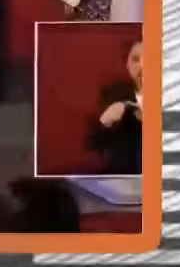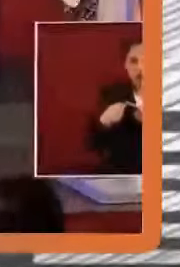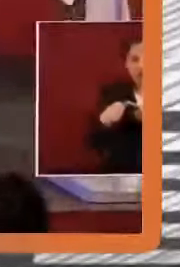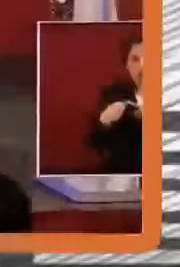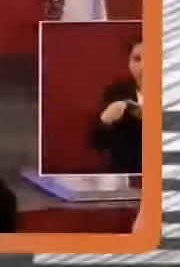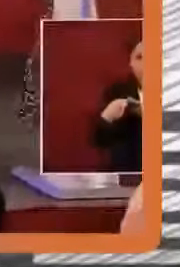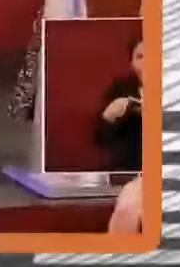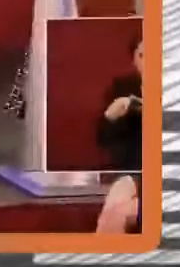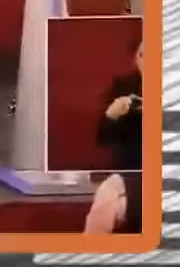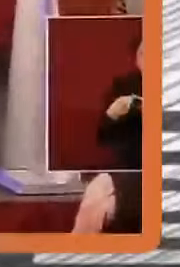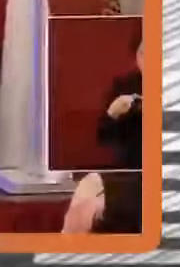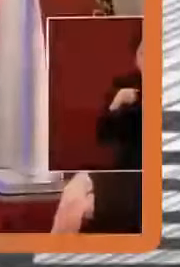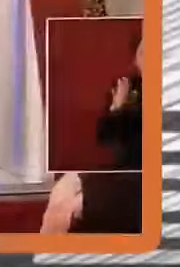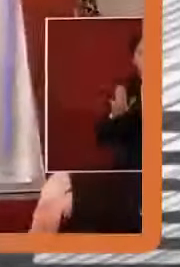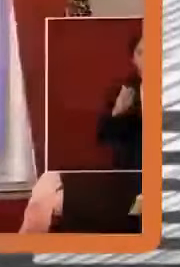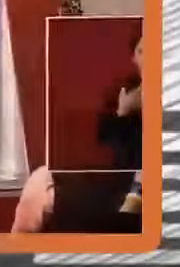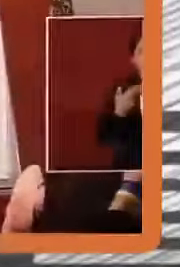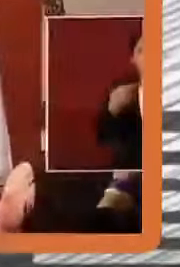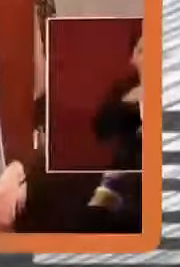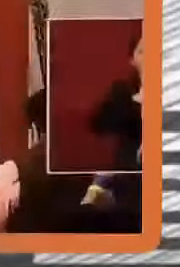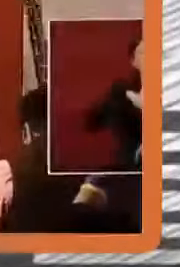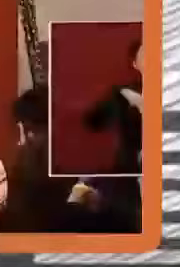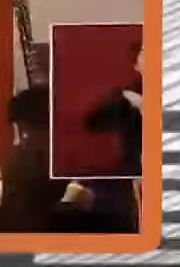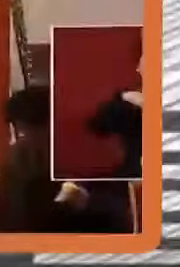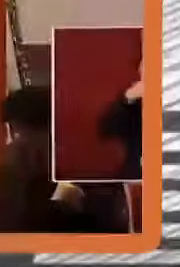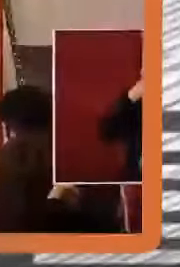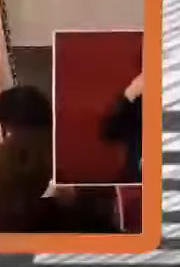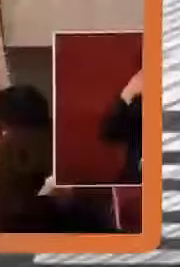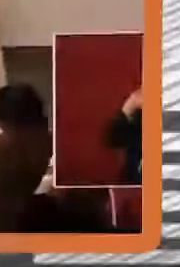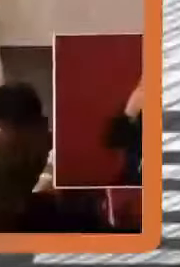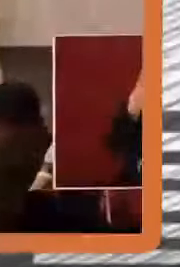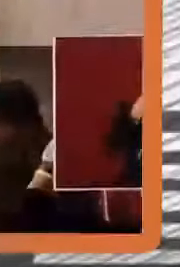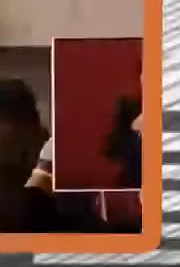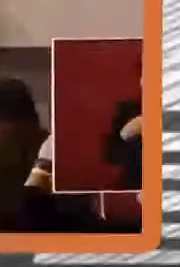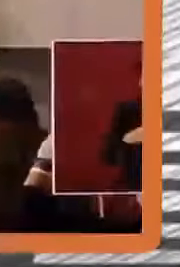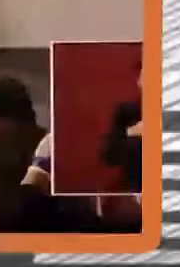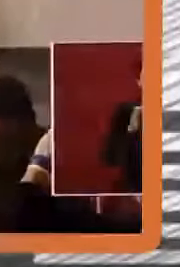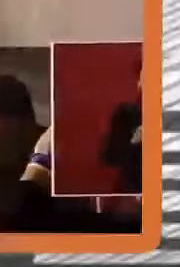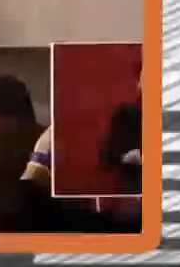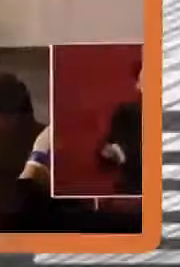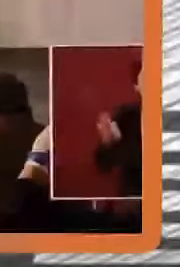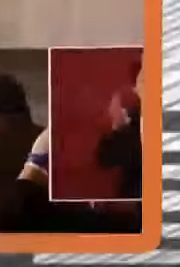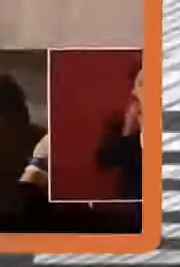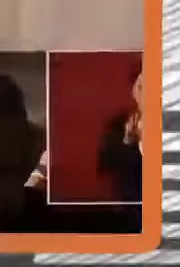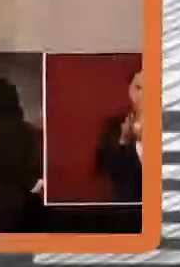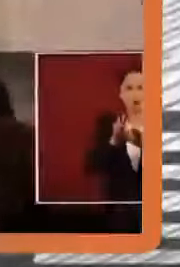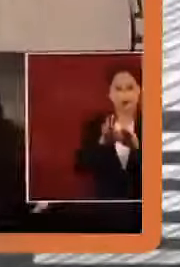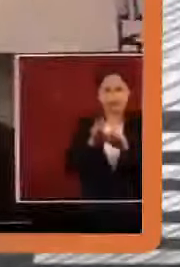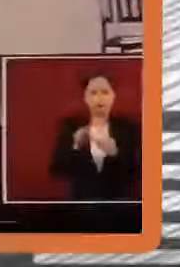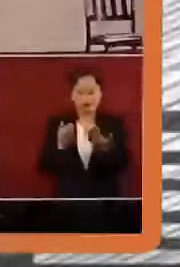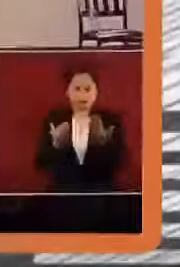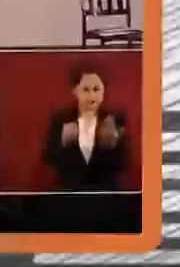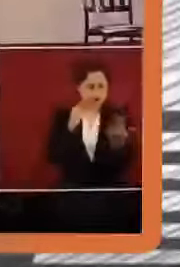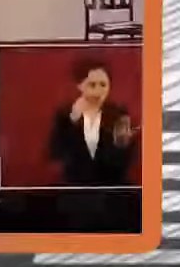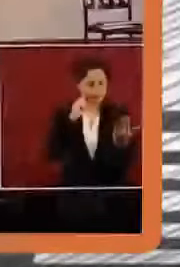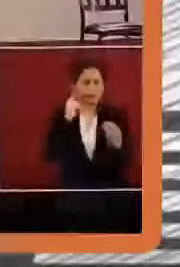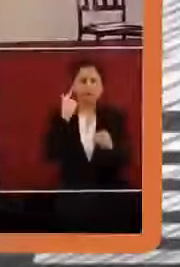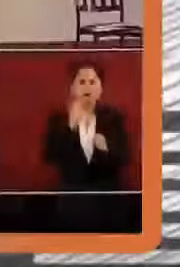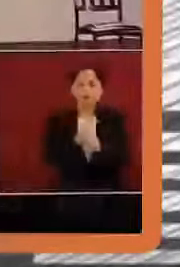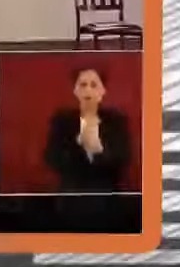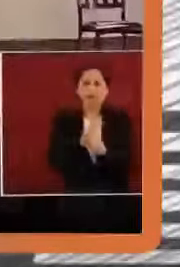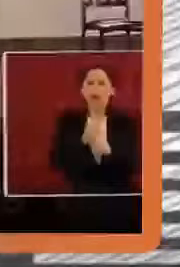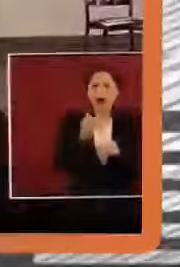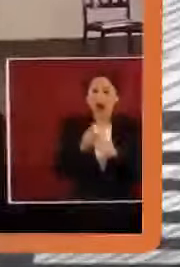insistiendo una cosa muy importante, y es que no existe fundamento legal frente a esta